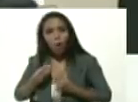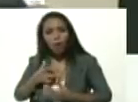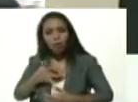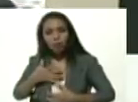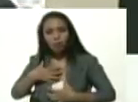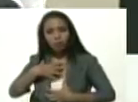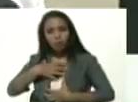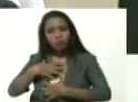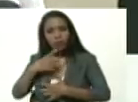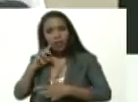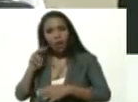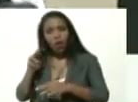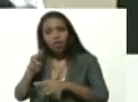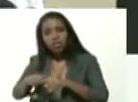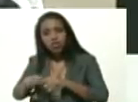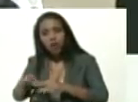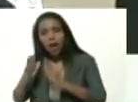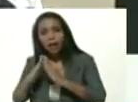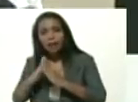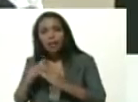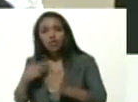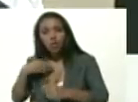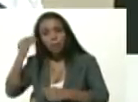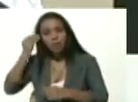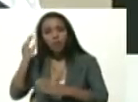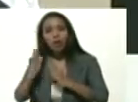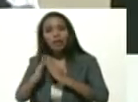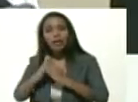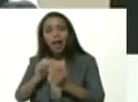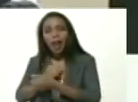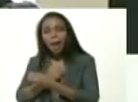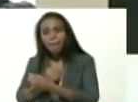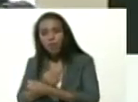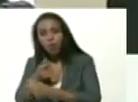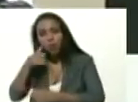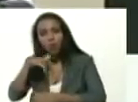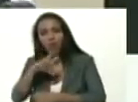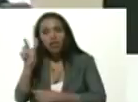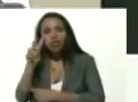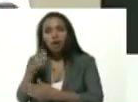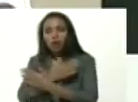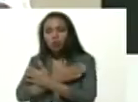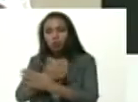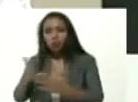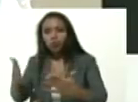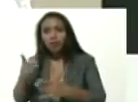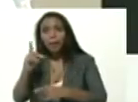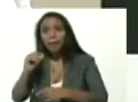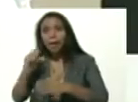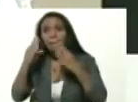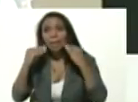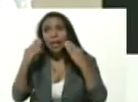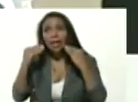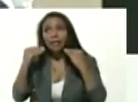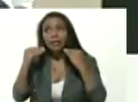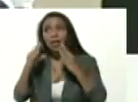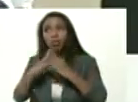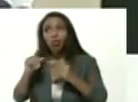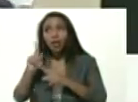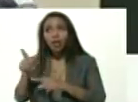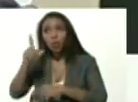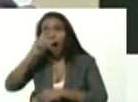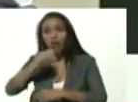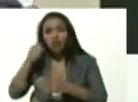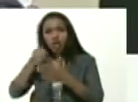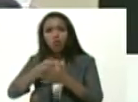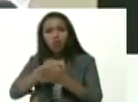de los menores en casa. Yo creo, presidente, que el amor del pueblo venezolano, la solidaridad, pero también la experiencia de todos estos años de lucha